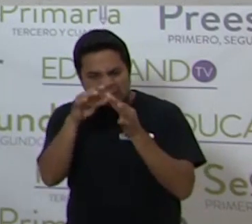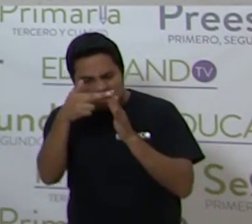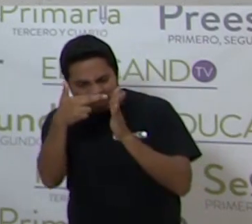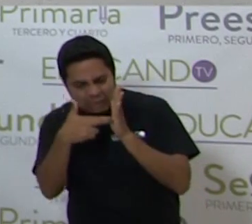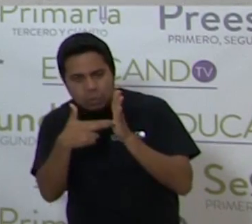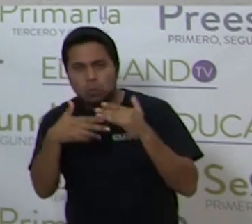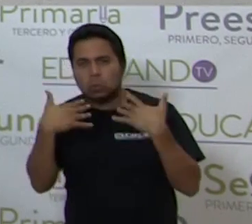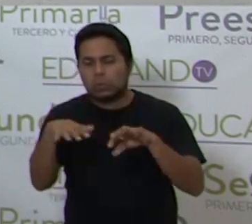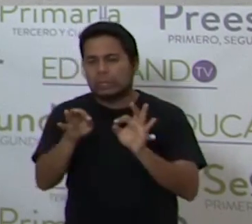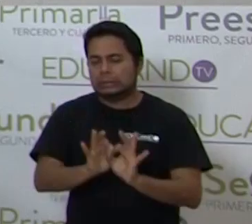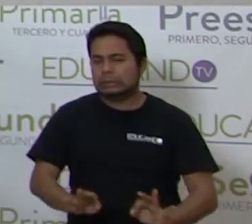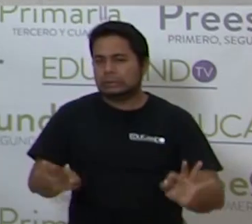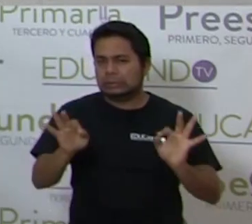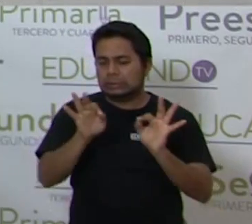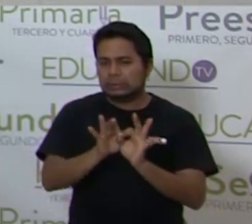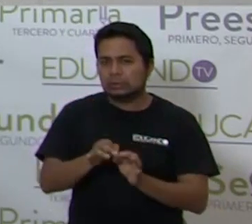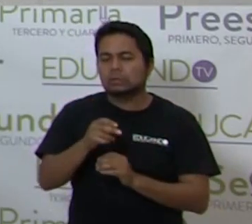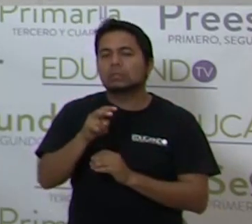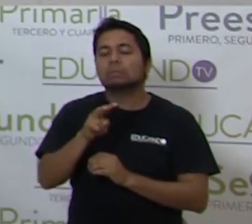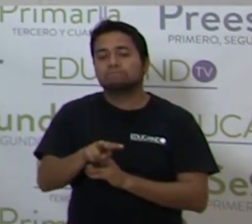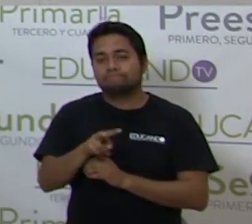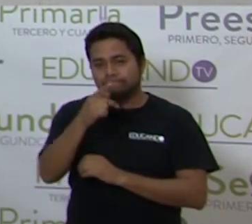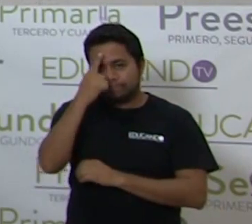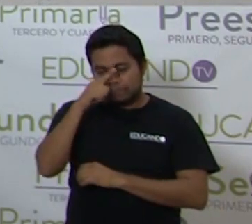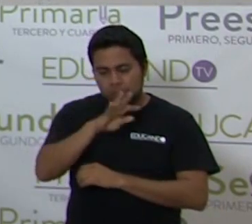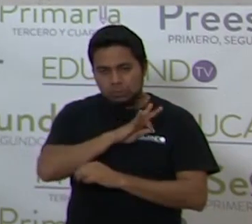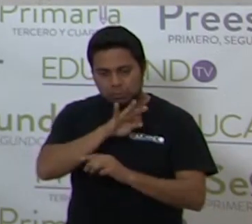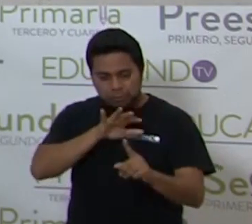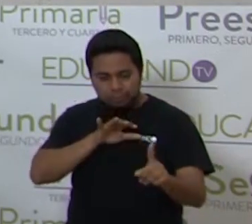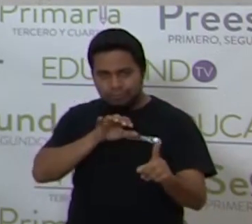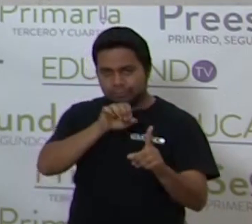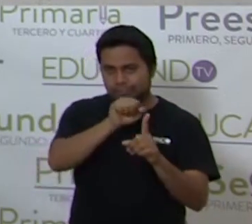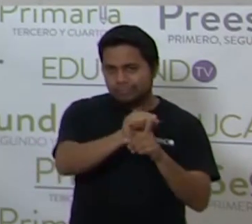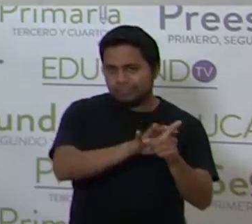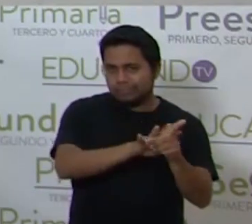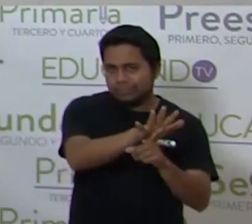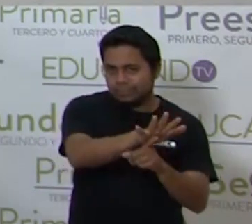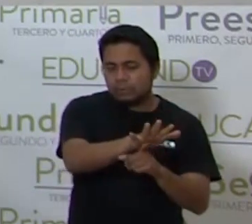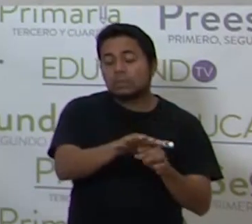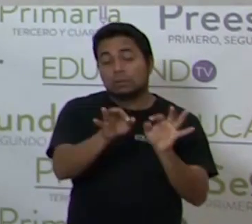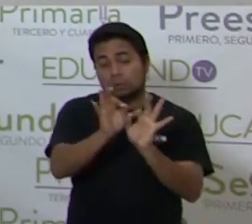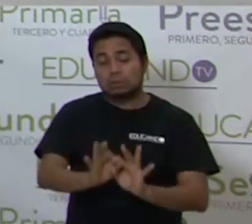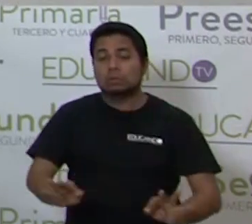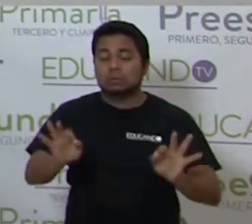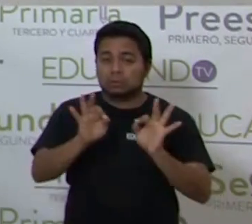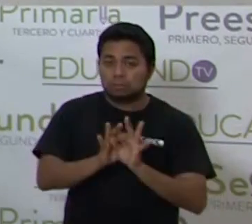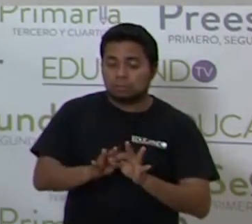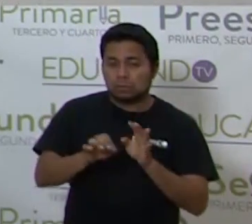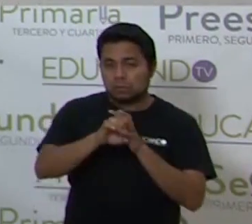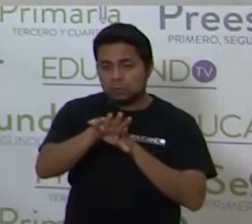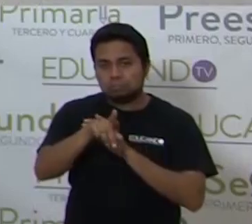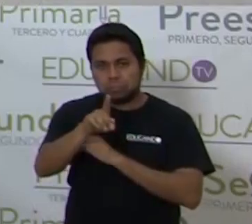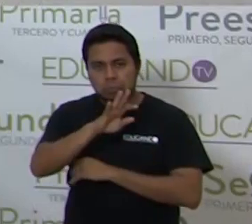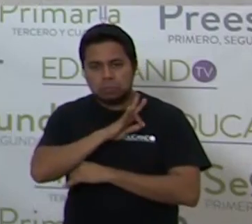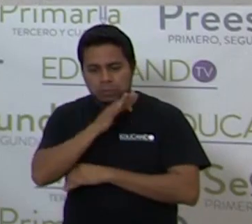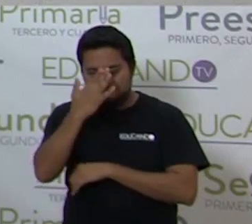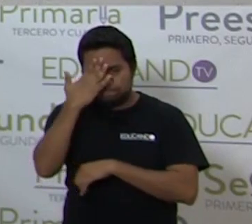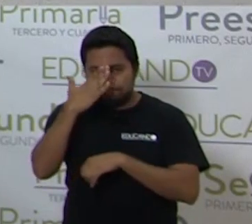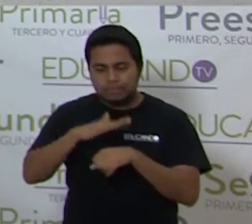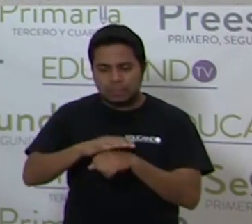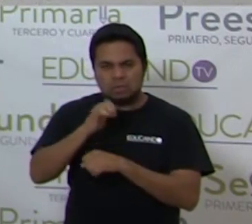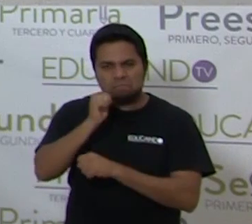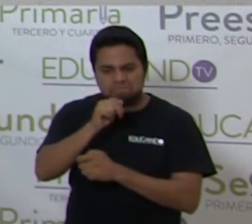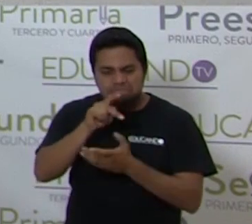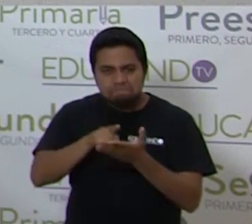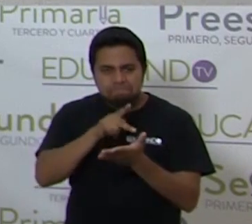muy importantes y son esenciales para poder llegar a los objetivos. Es muy importante que tú puedas reafirmar este conocimiento